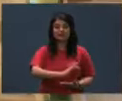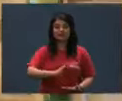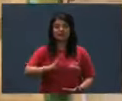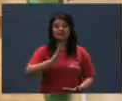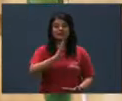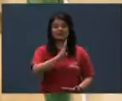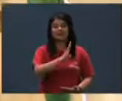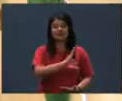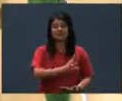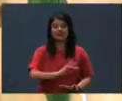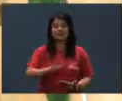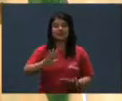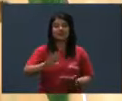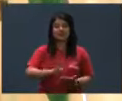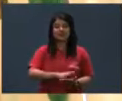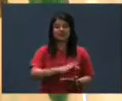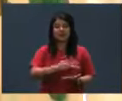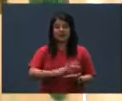bondad.